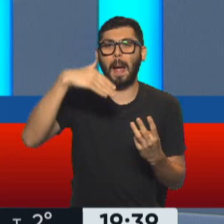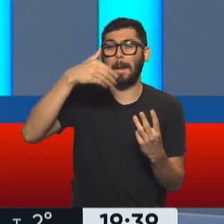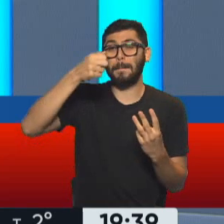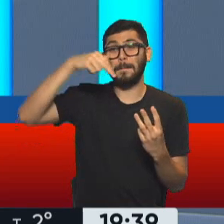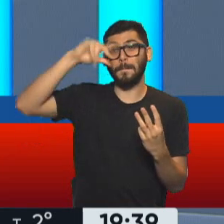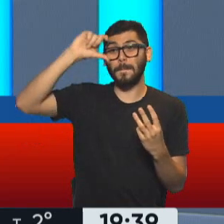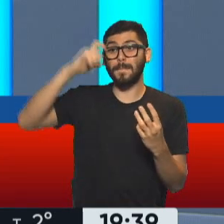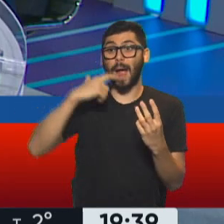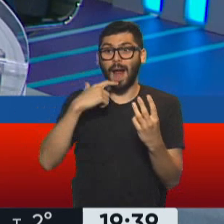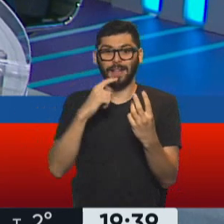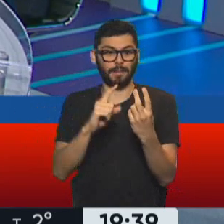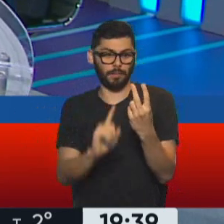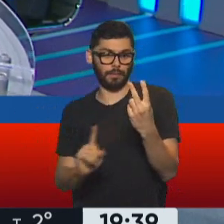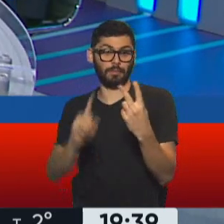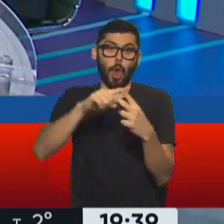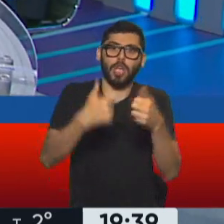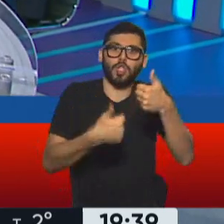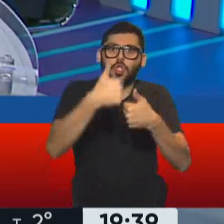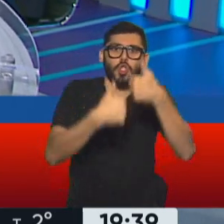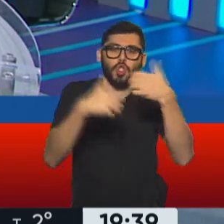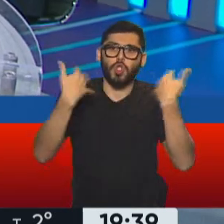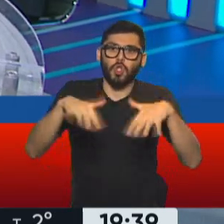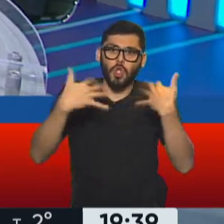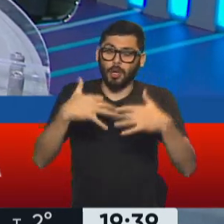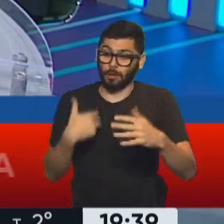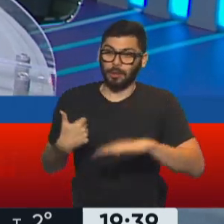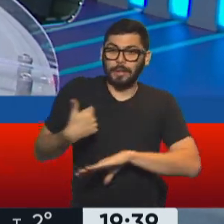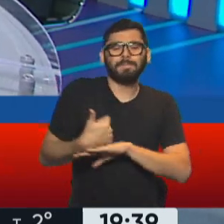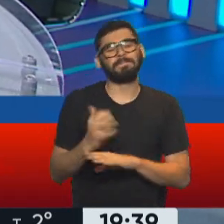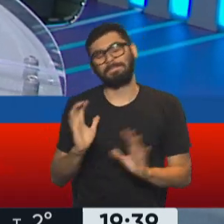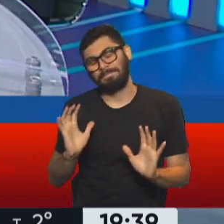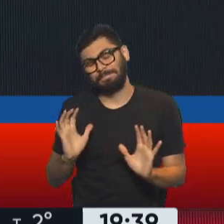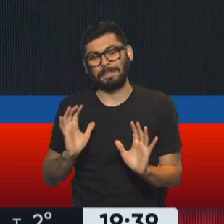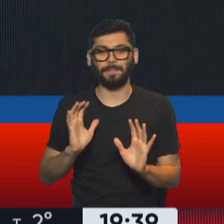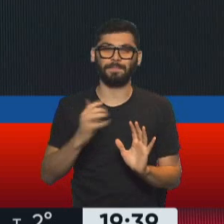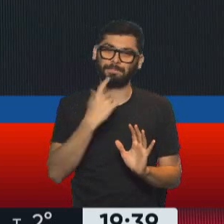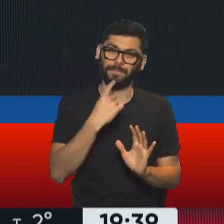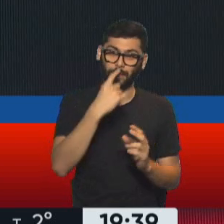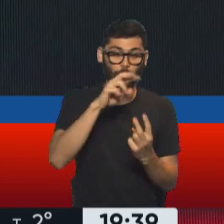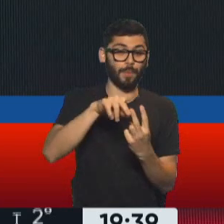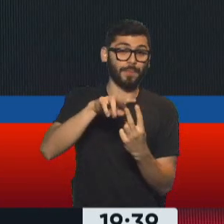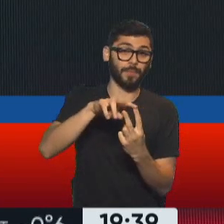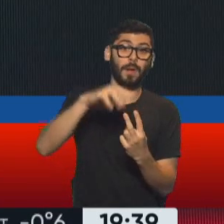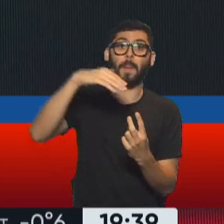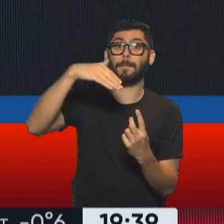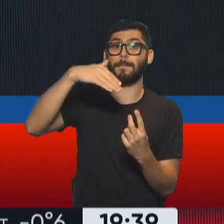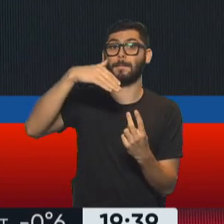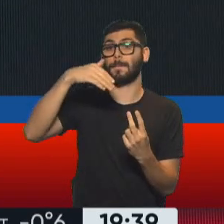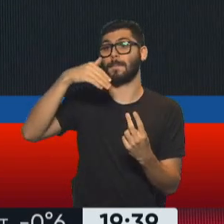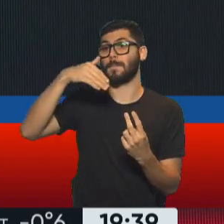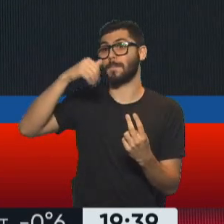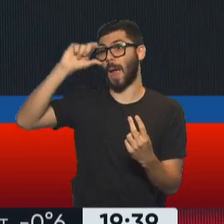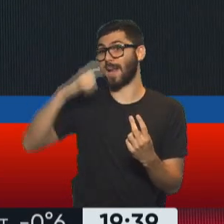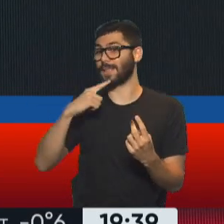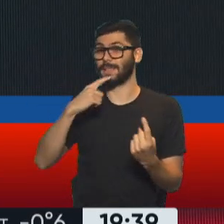largo tan competitivo con tanta espada política del océano a diferencia de los otros de mares y de santilli jorge macri dice